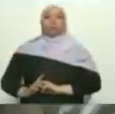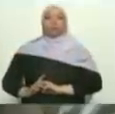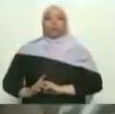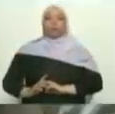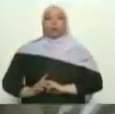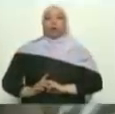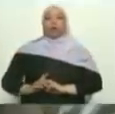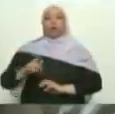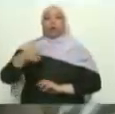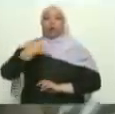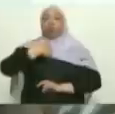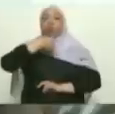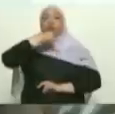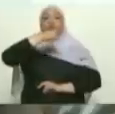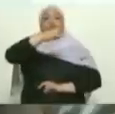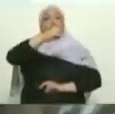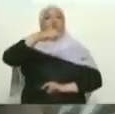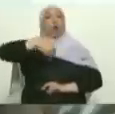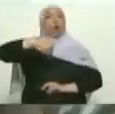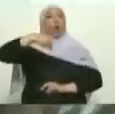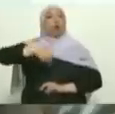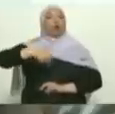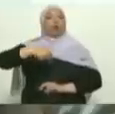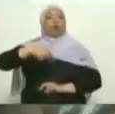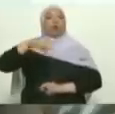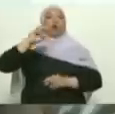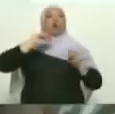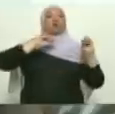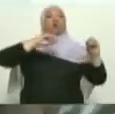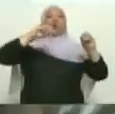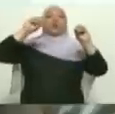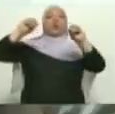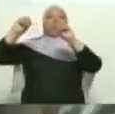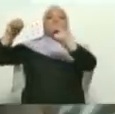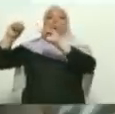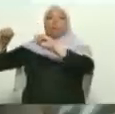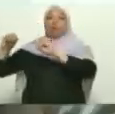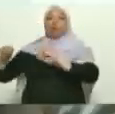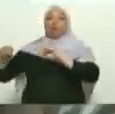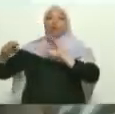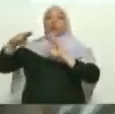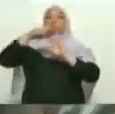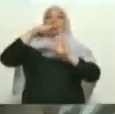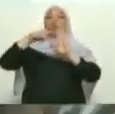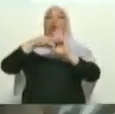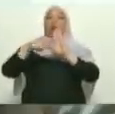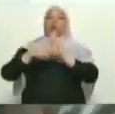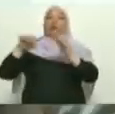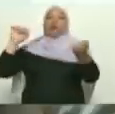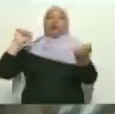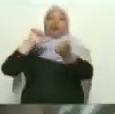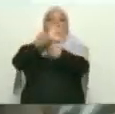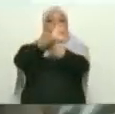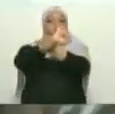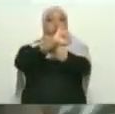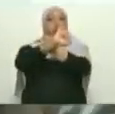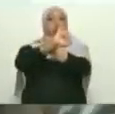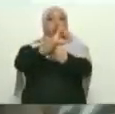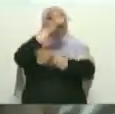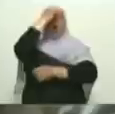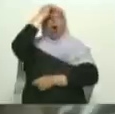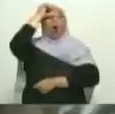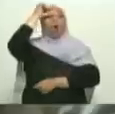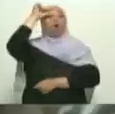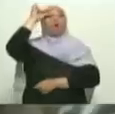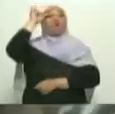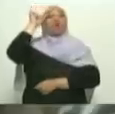quiero informar que el día de hoy fue solicitada una orden de aprehensión en contra de Julio Borges por